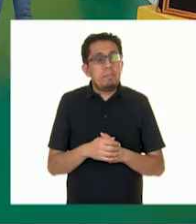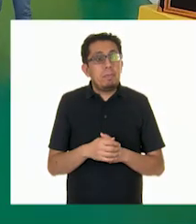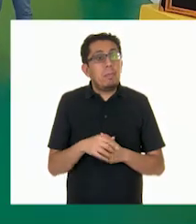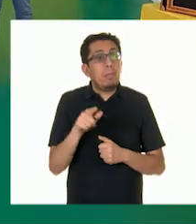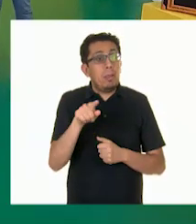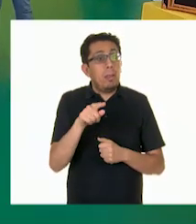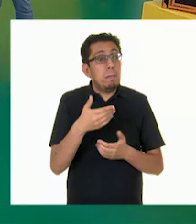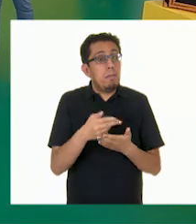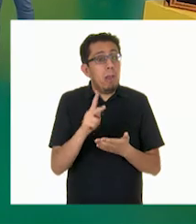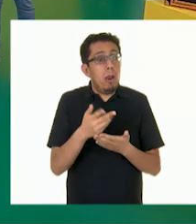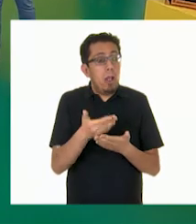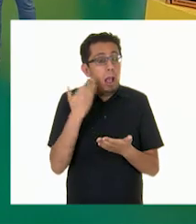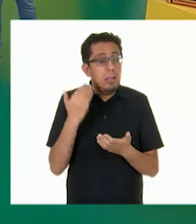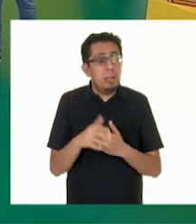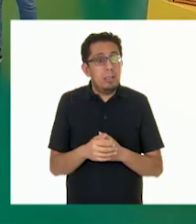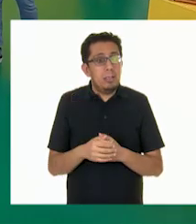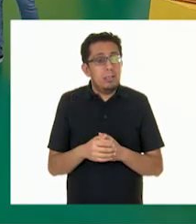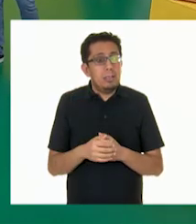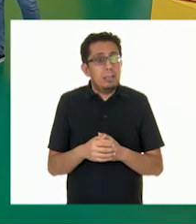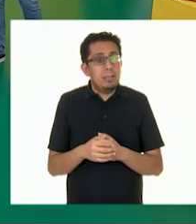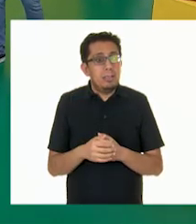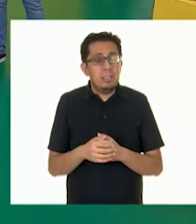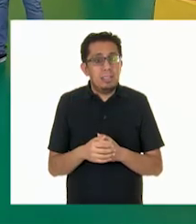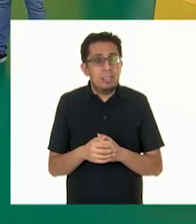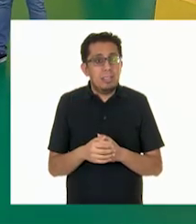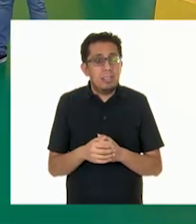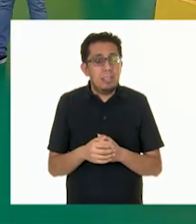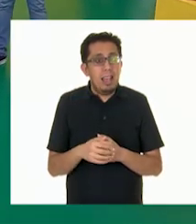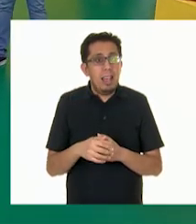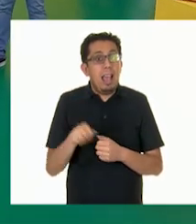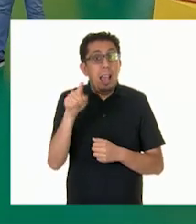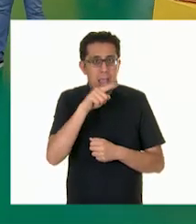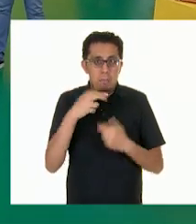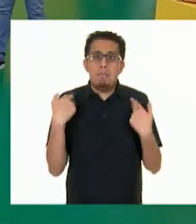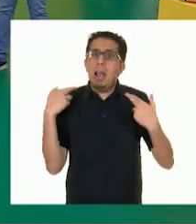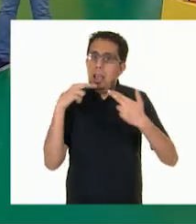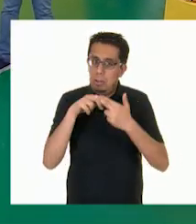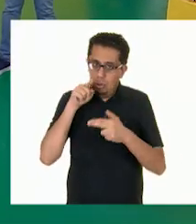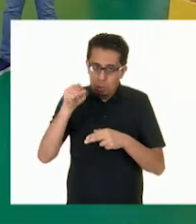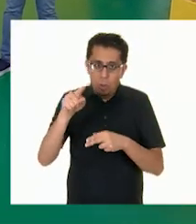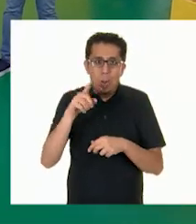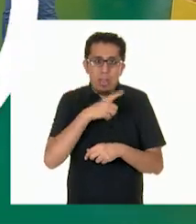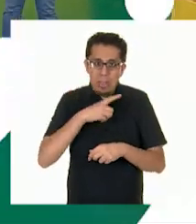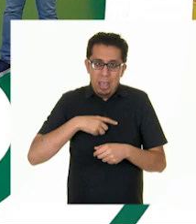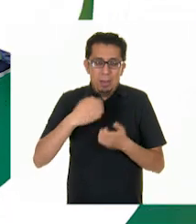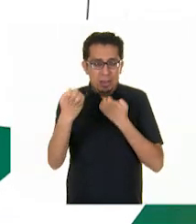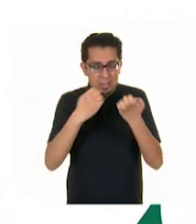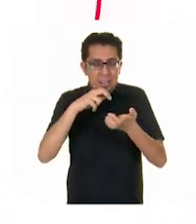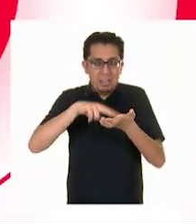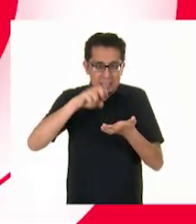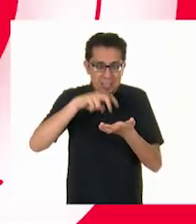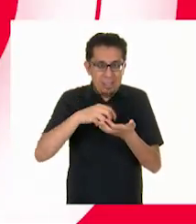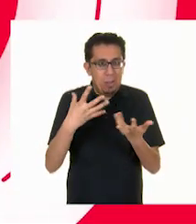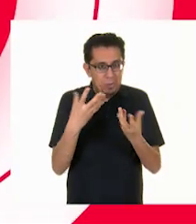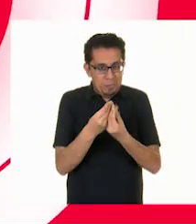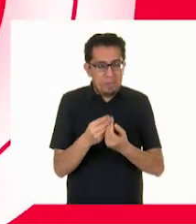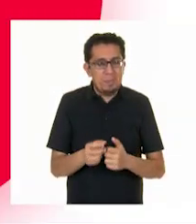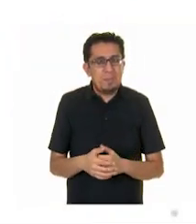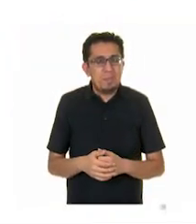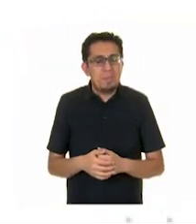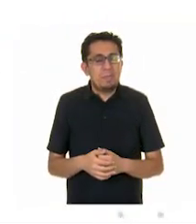Oigan, pero antes, pues le toca ahora al maestro Ezequiel hacer brinquitos, ¿no? ¿Nos acompañan? ¡Órale, vénganse!